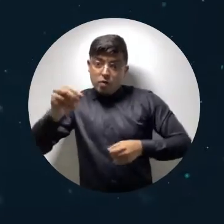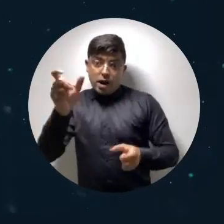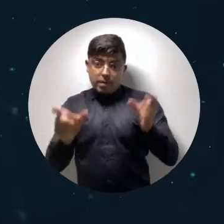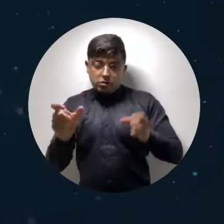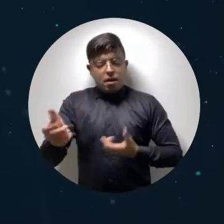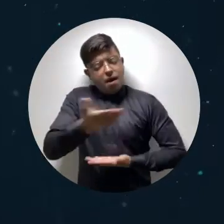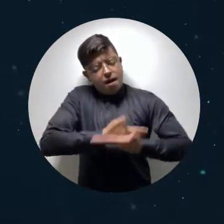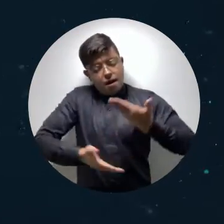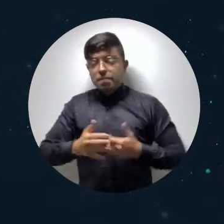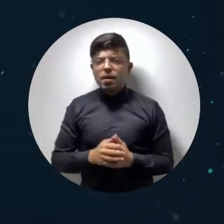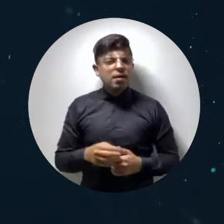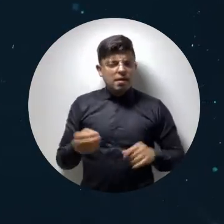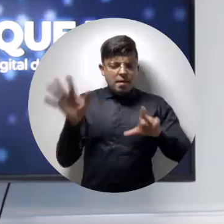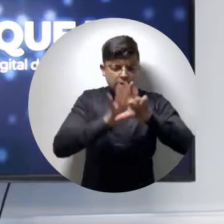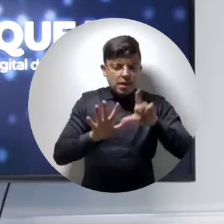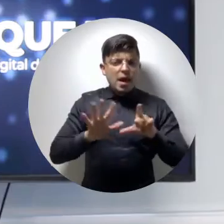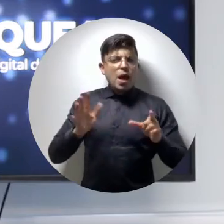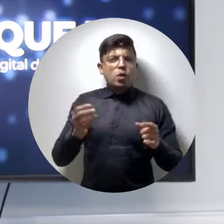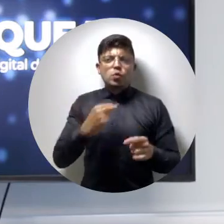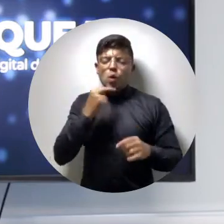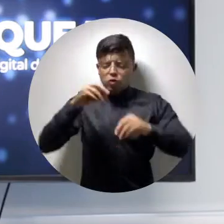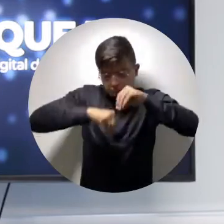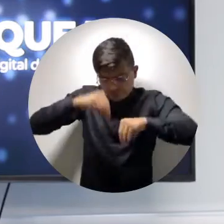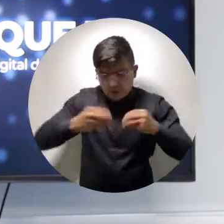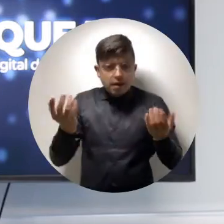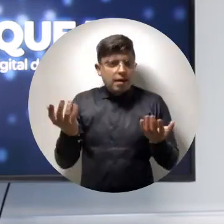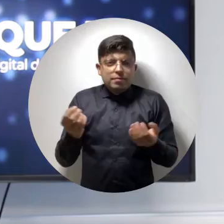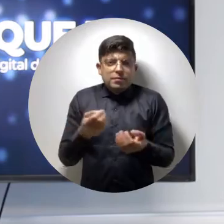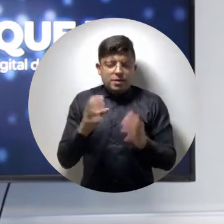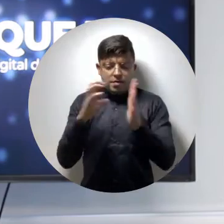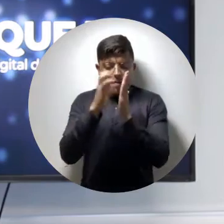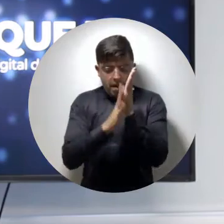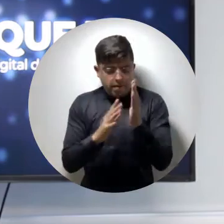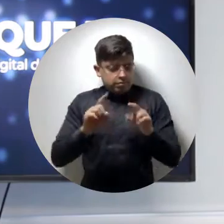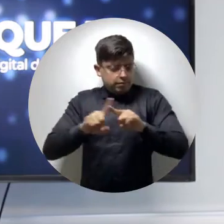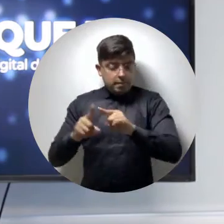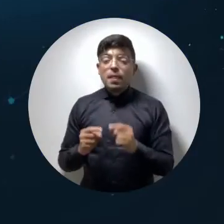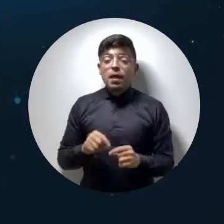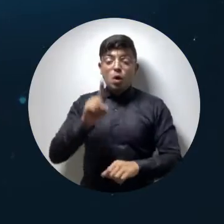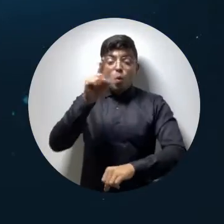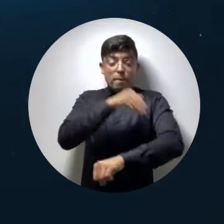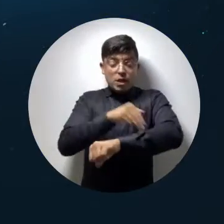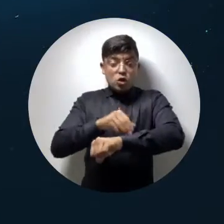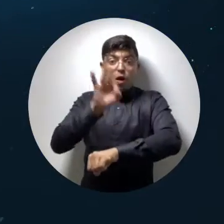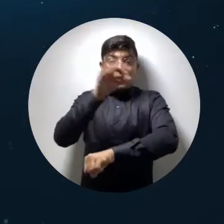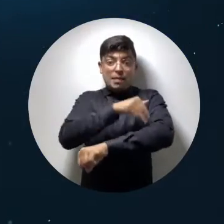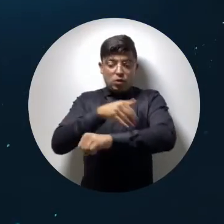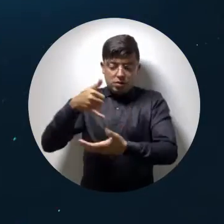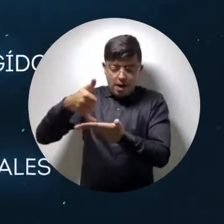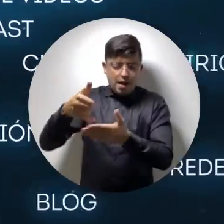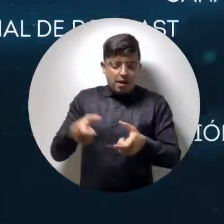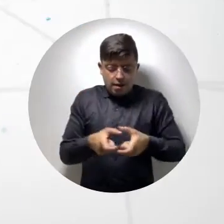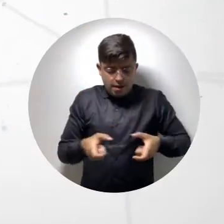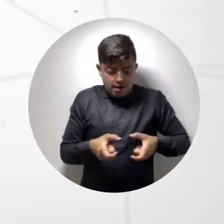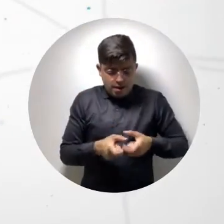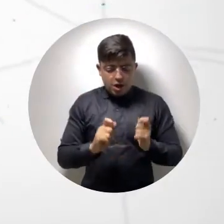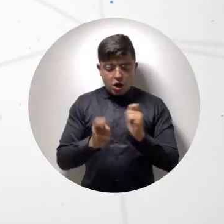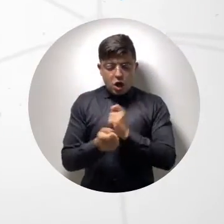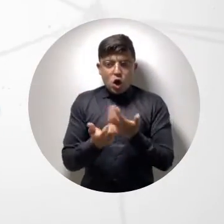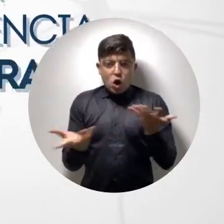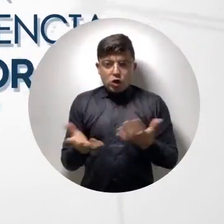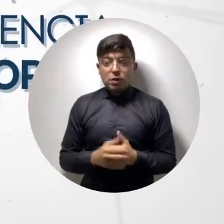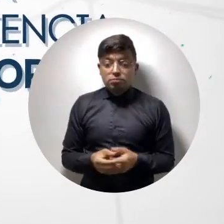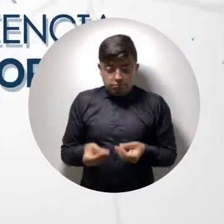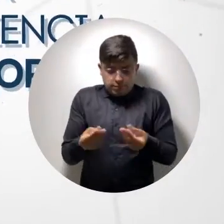nivel de videos, podcasts, en infografías. Tenemos unos premios de 1 millón a 3 millones de pesos en bonos. Esperemos que ese sea un incentivo y un